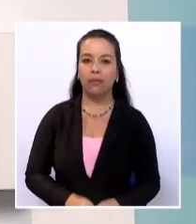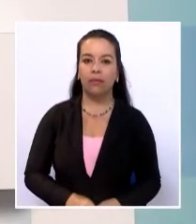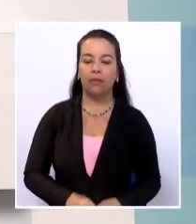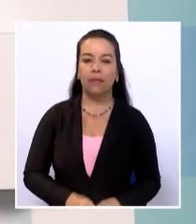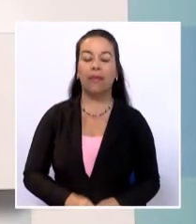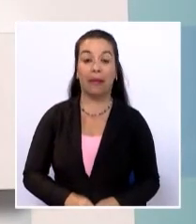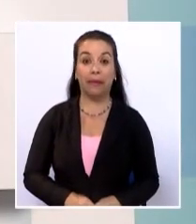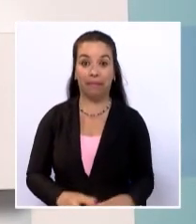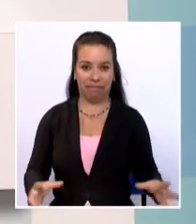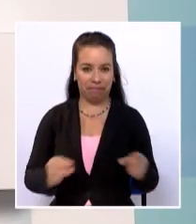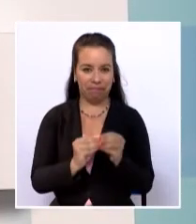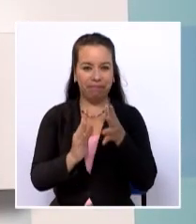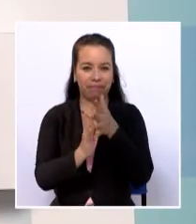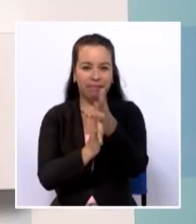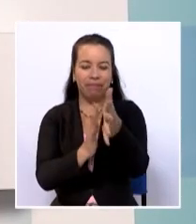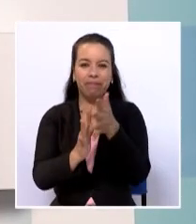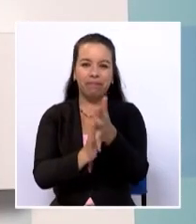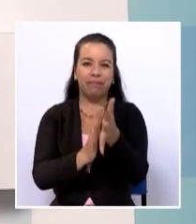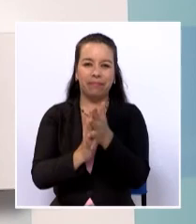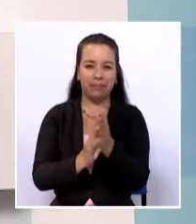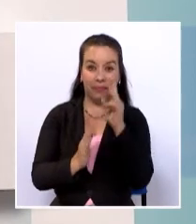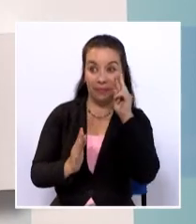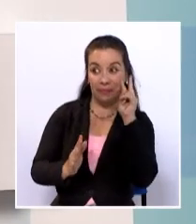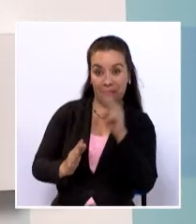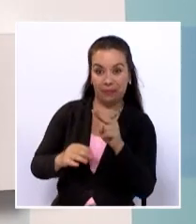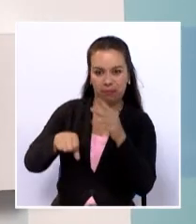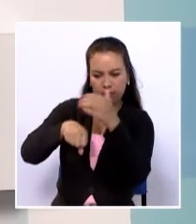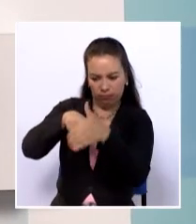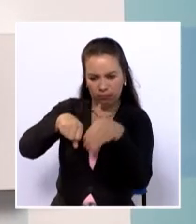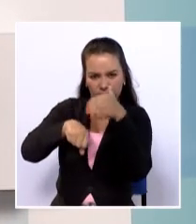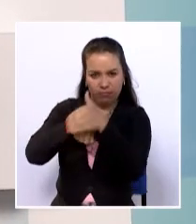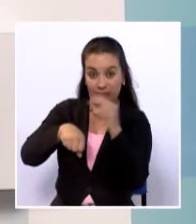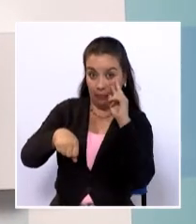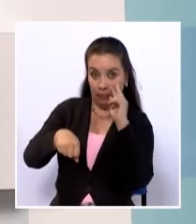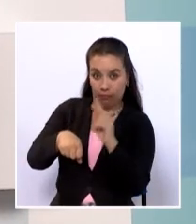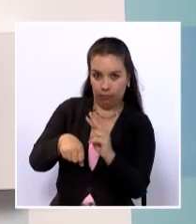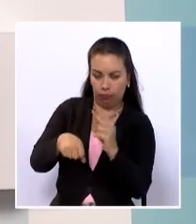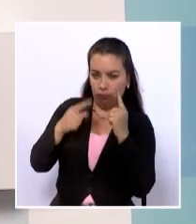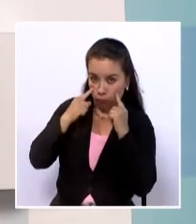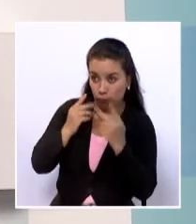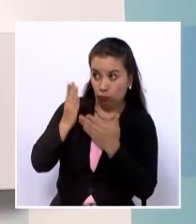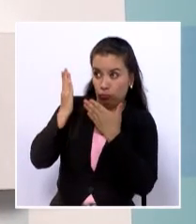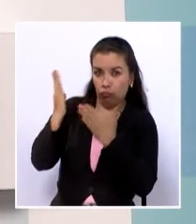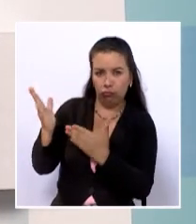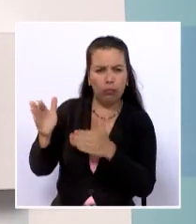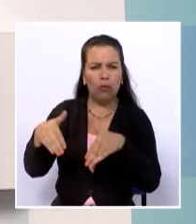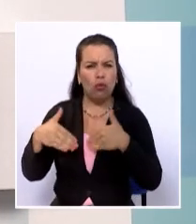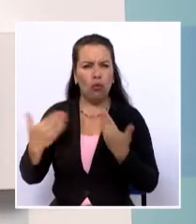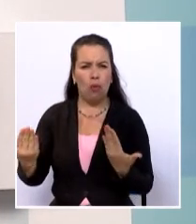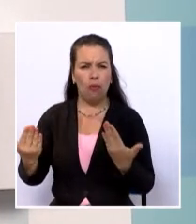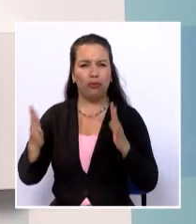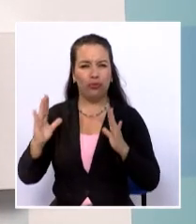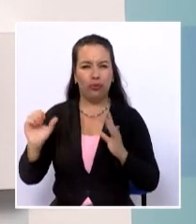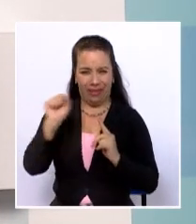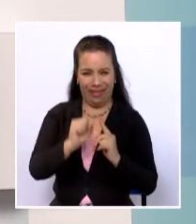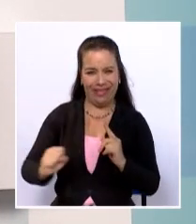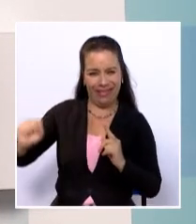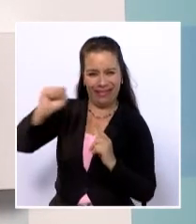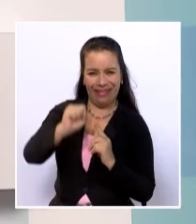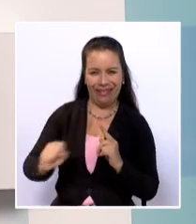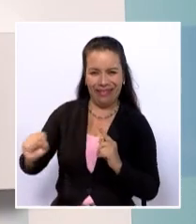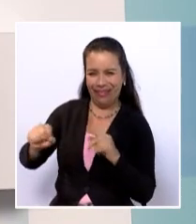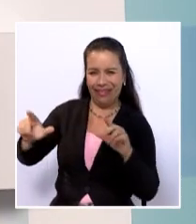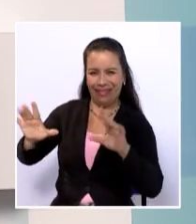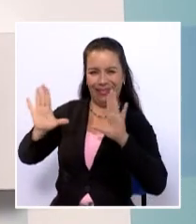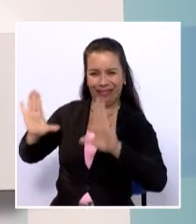bueno regresamos con ustedes para ver una rodilla en vivo y en directo se las vamos a mostrar a través de el ecógrafo que es el